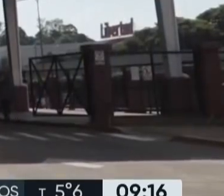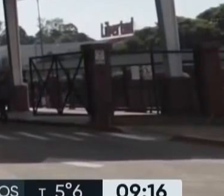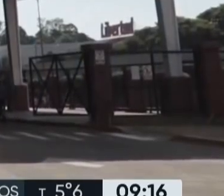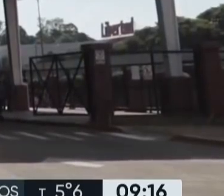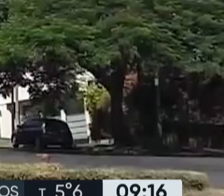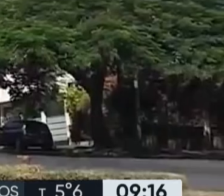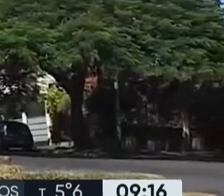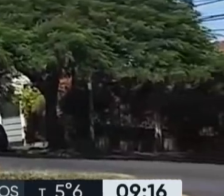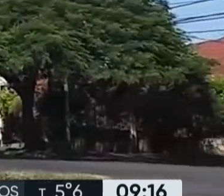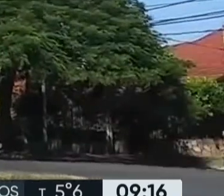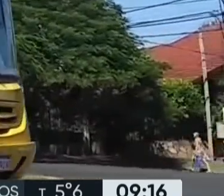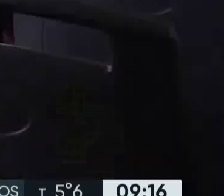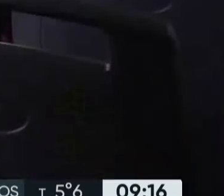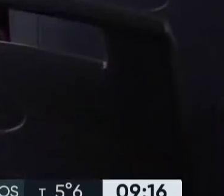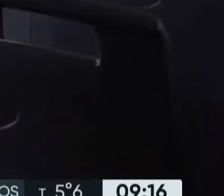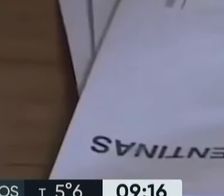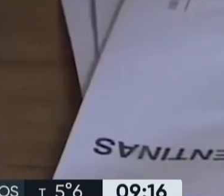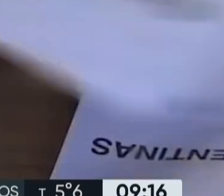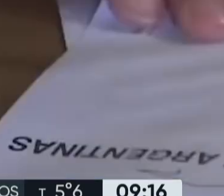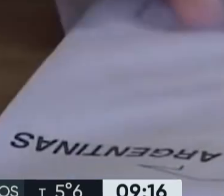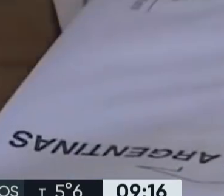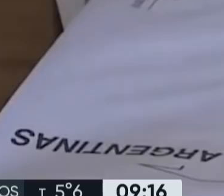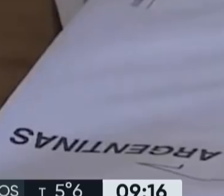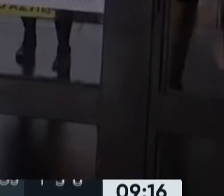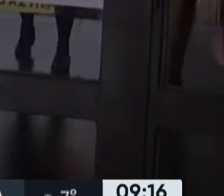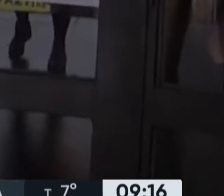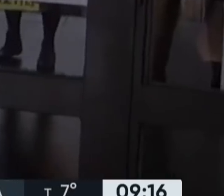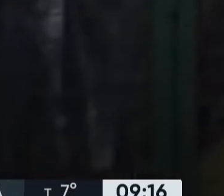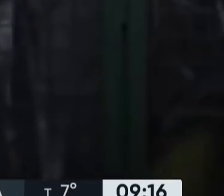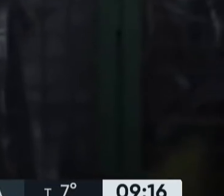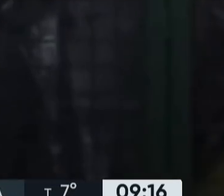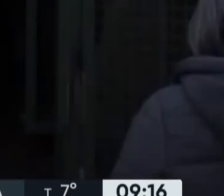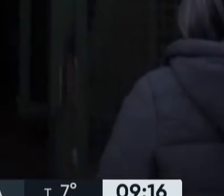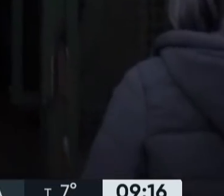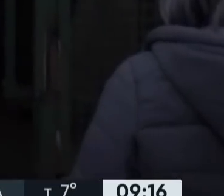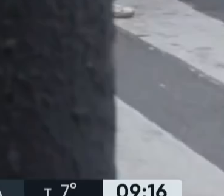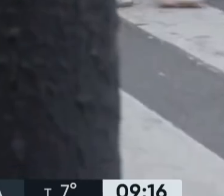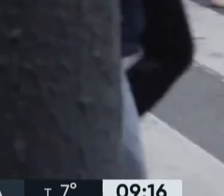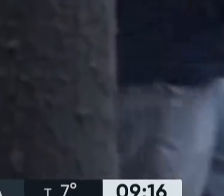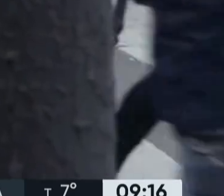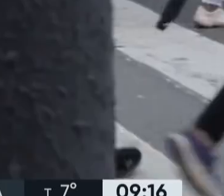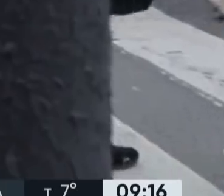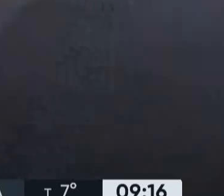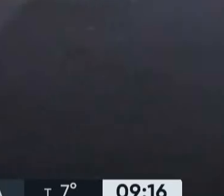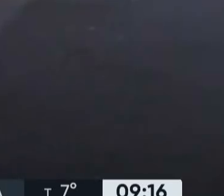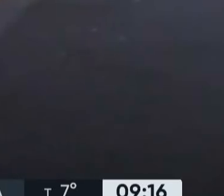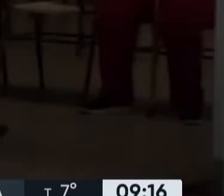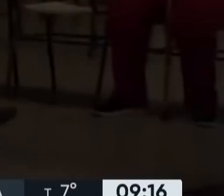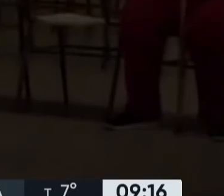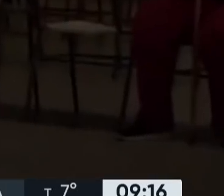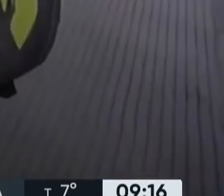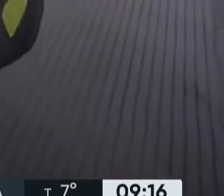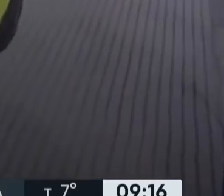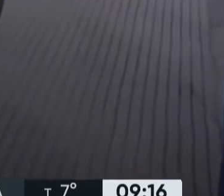serán gratuitos durante todo el día. Vota de manera fácil, rápido y seguro. Ejercer el voto es un